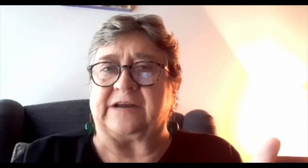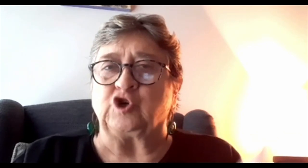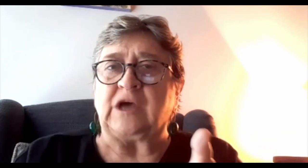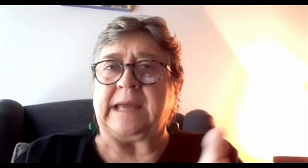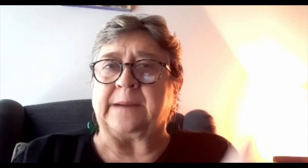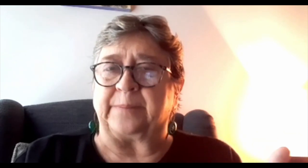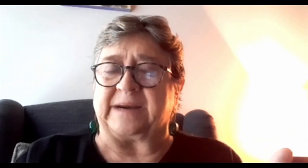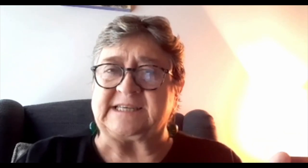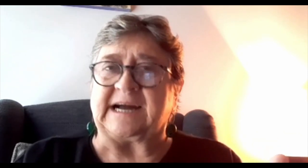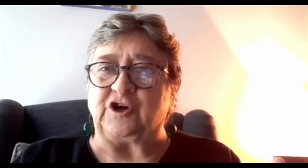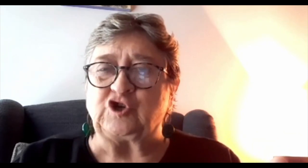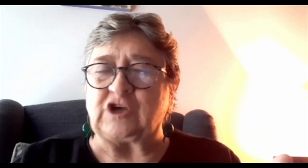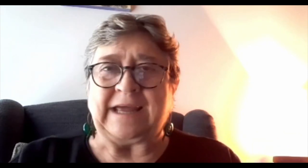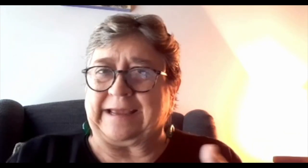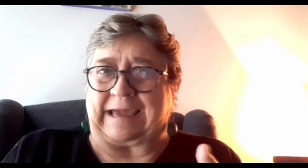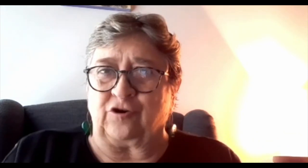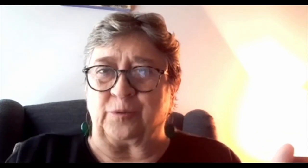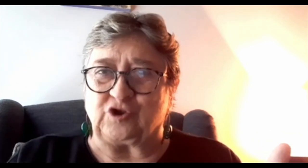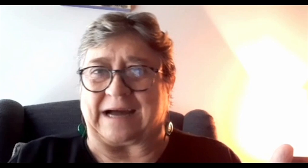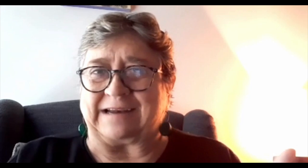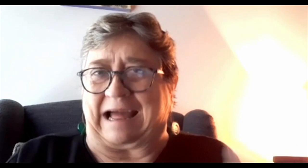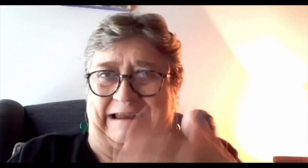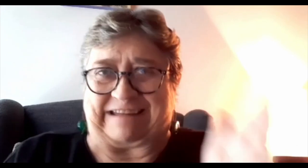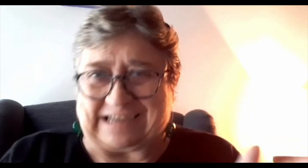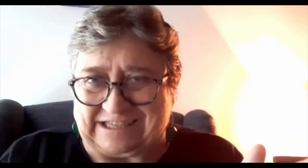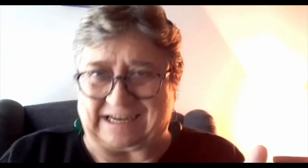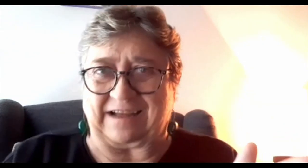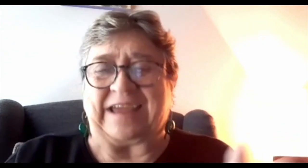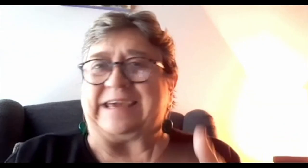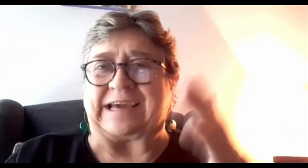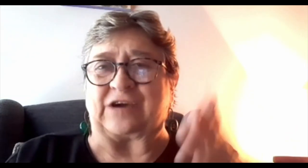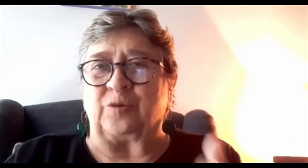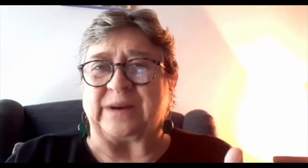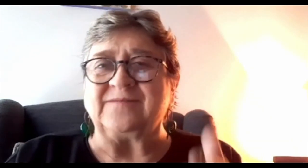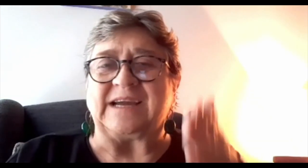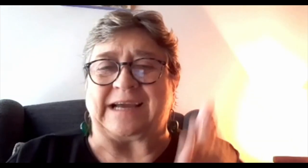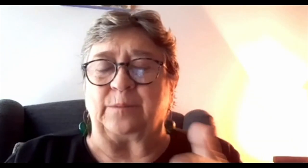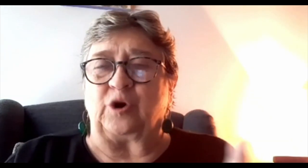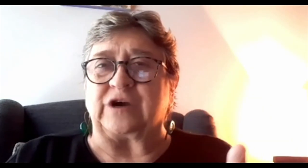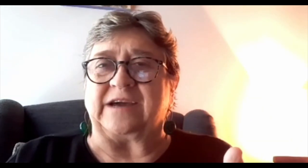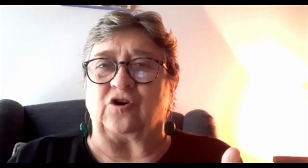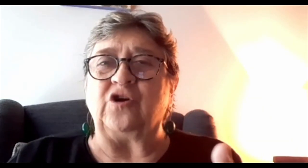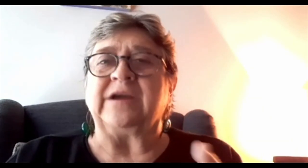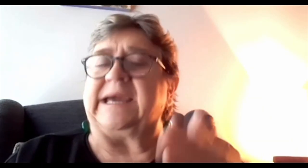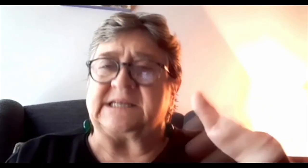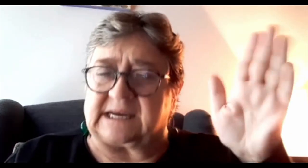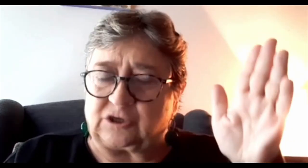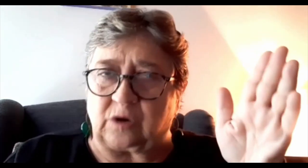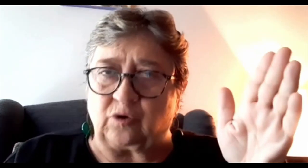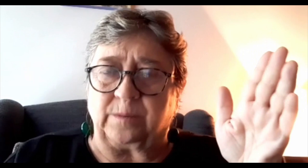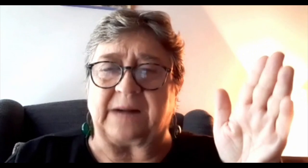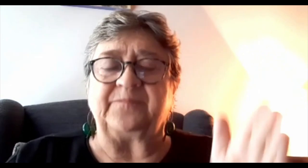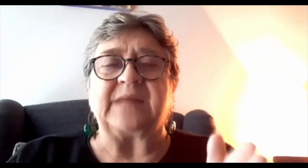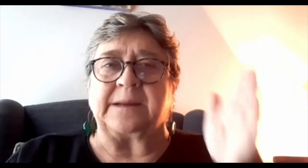y medianos empresarios que no votan a la derecha y que comprenden que el bloqueo, en este